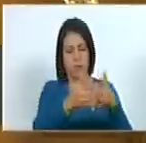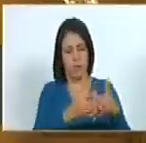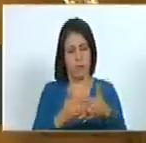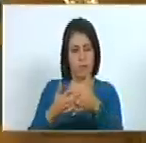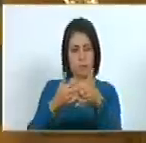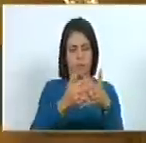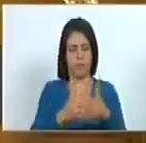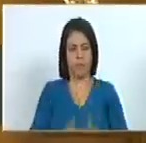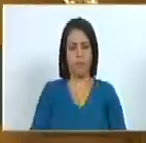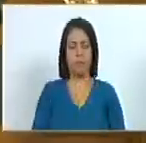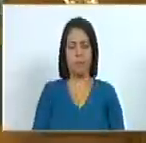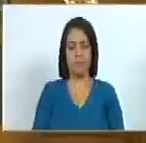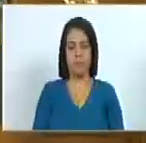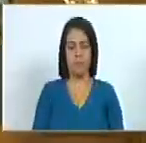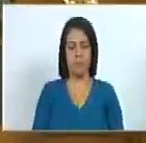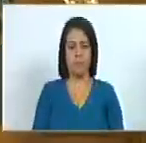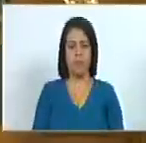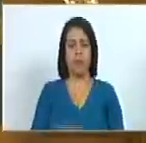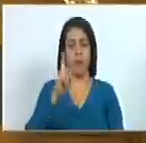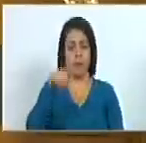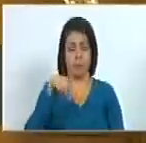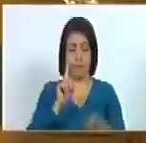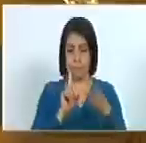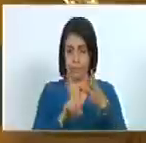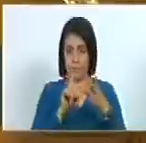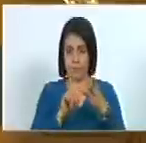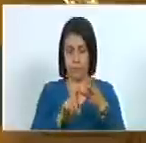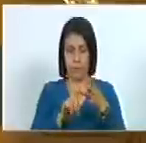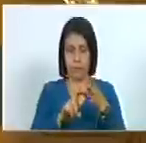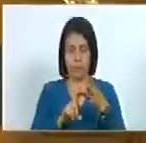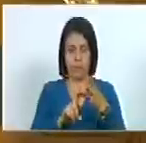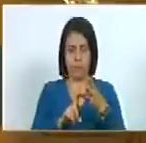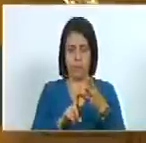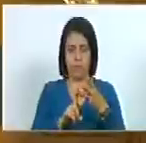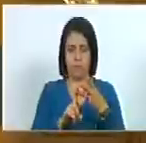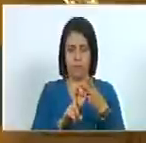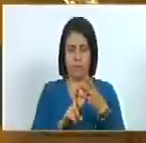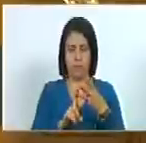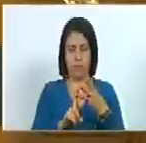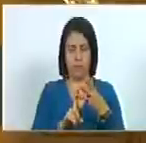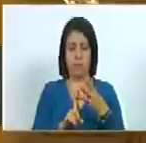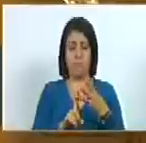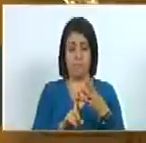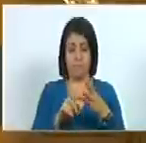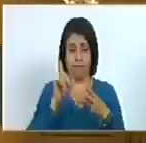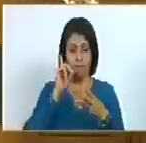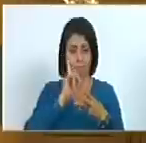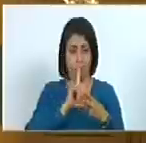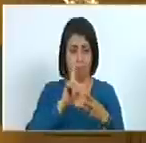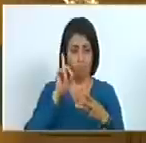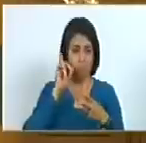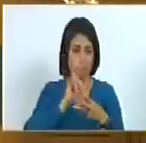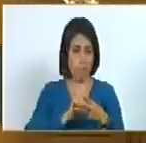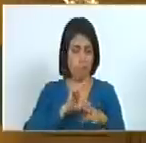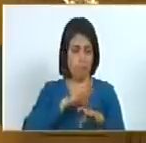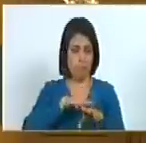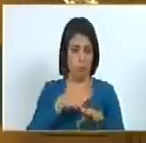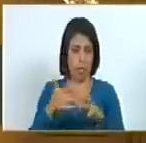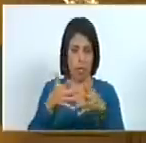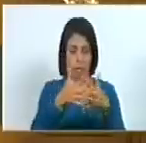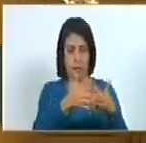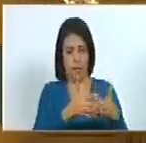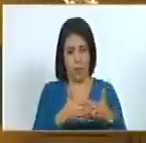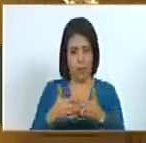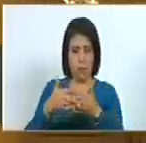norteamericanos. Y en tercer lugar, es un acto infame porque los Estados